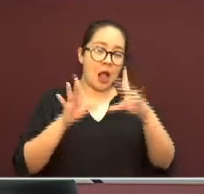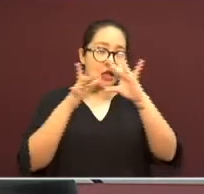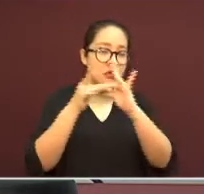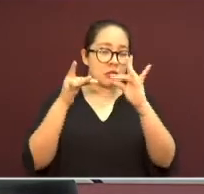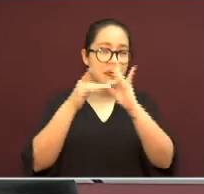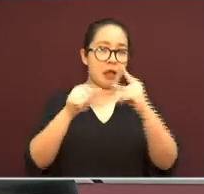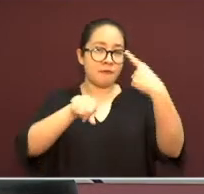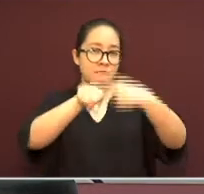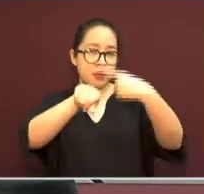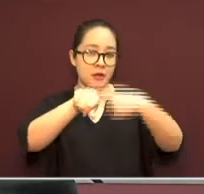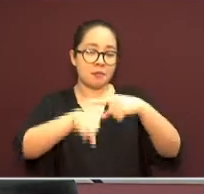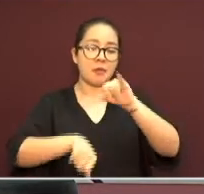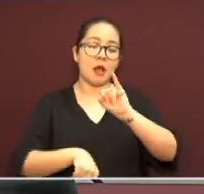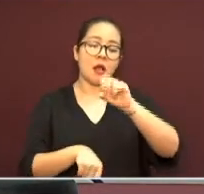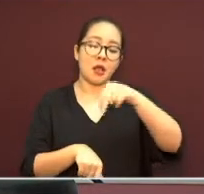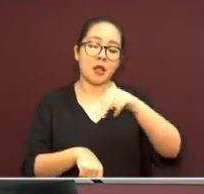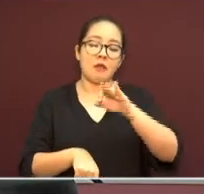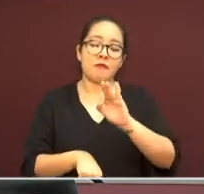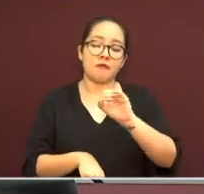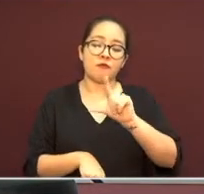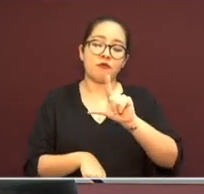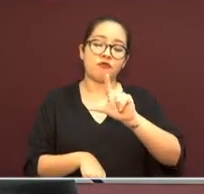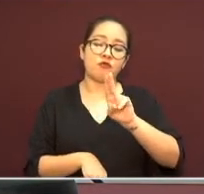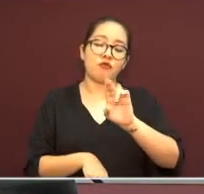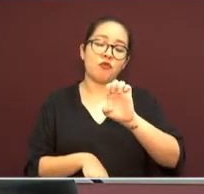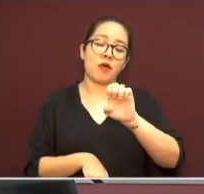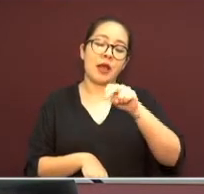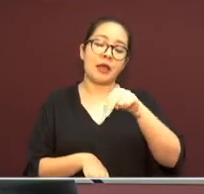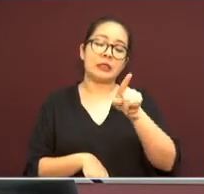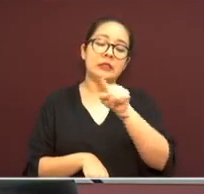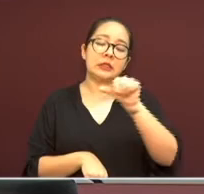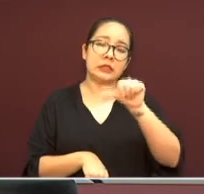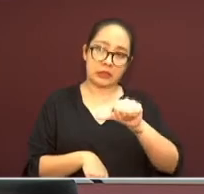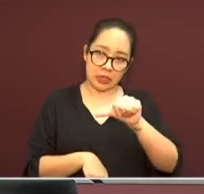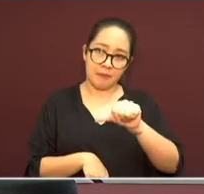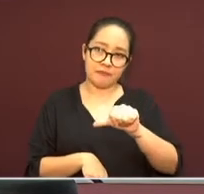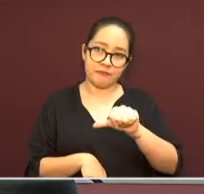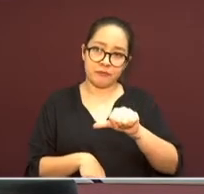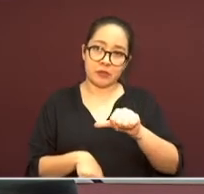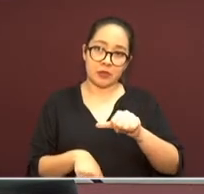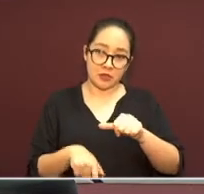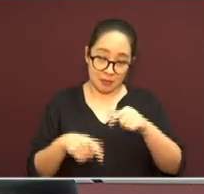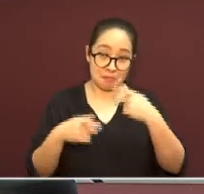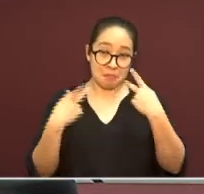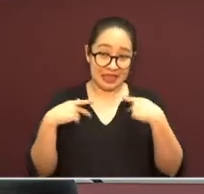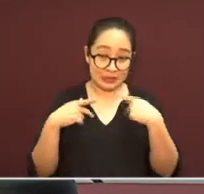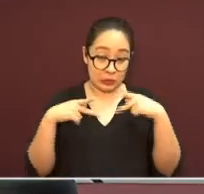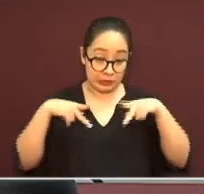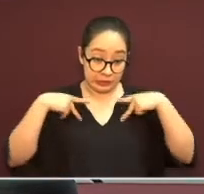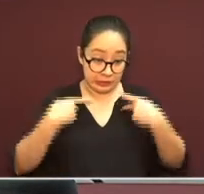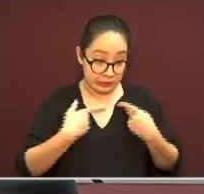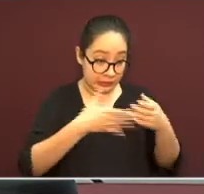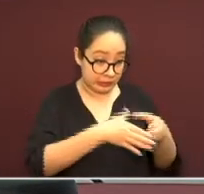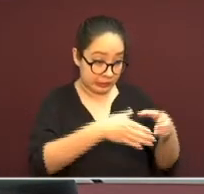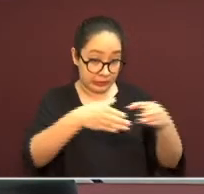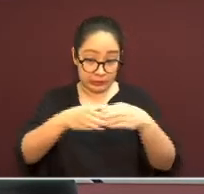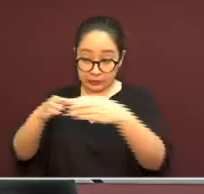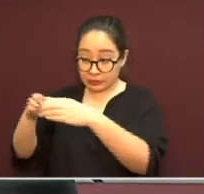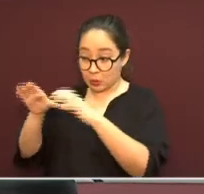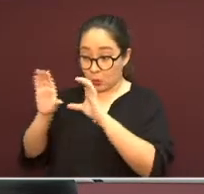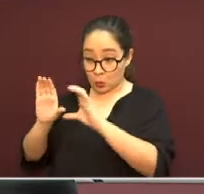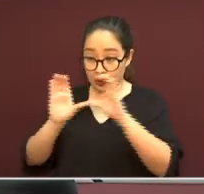y los grupos de riesgo pues con la presencia del coronavirus el panorama también cambia